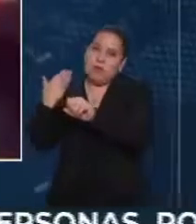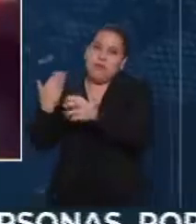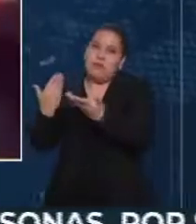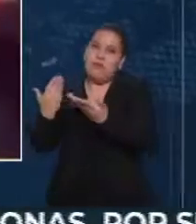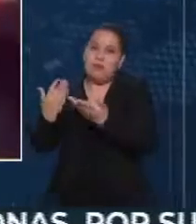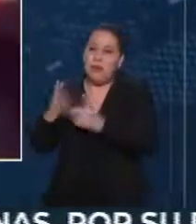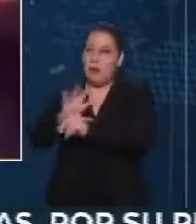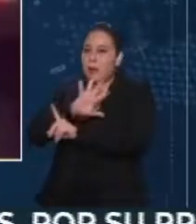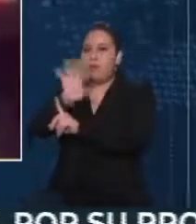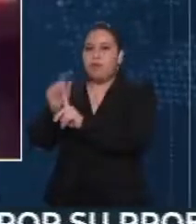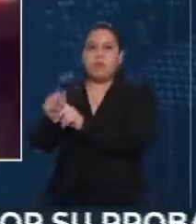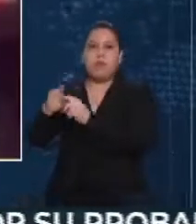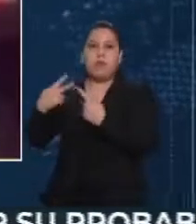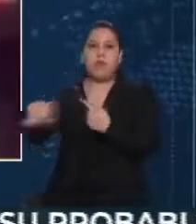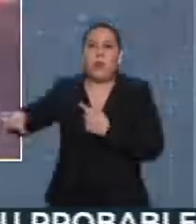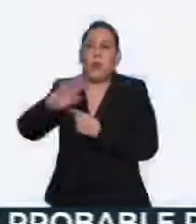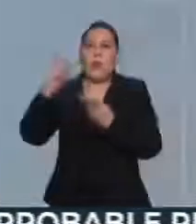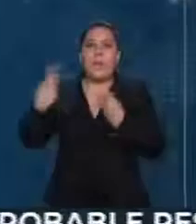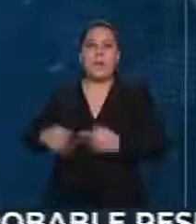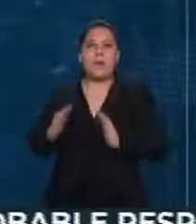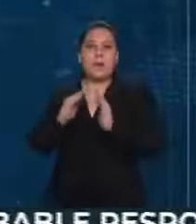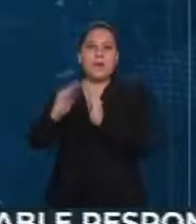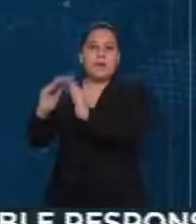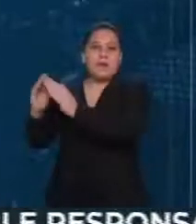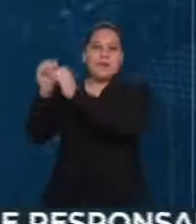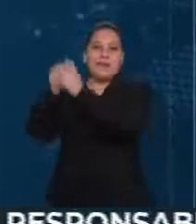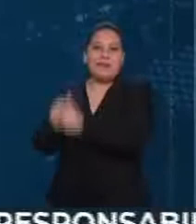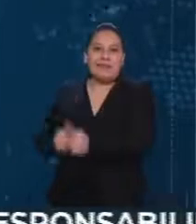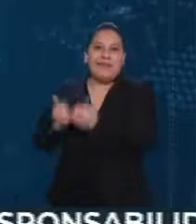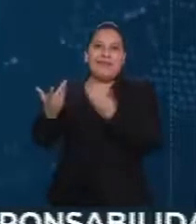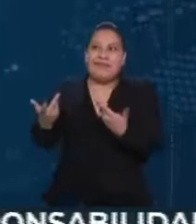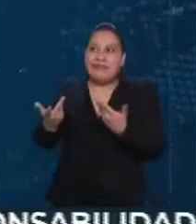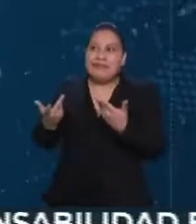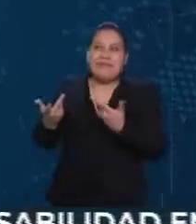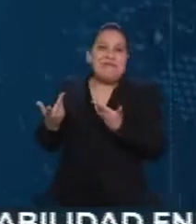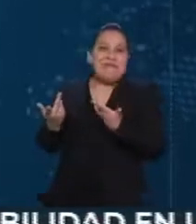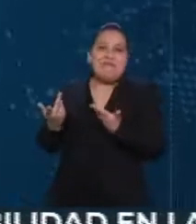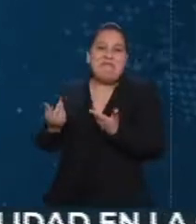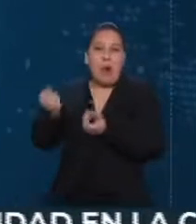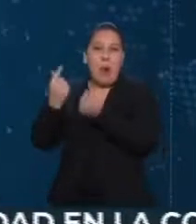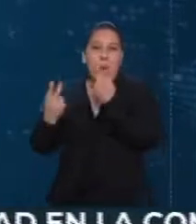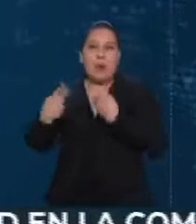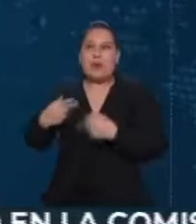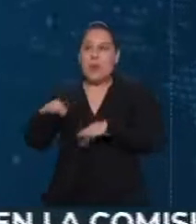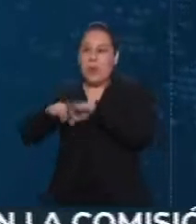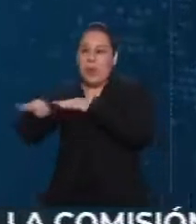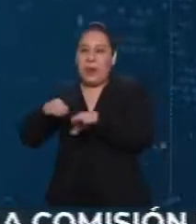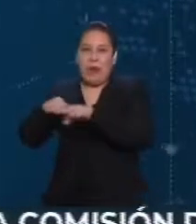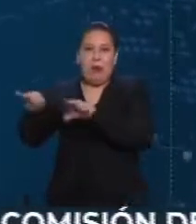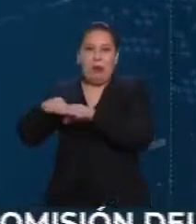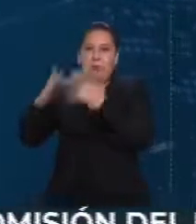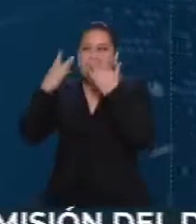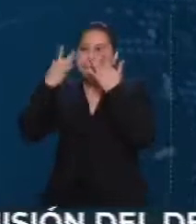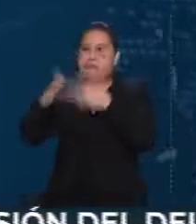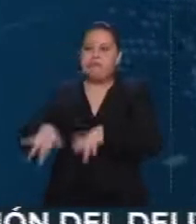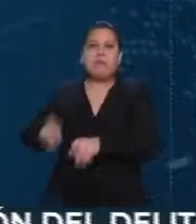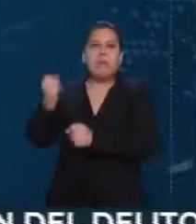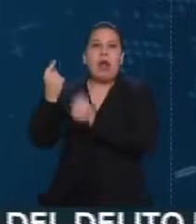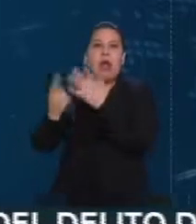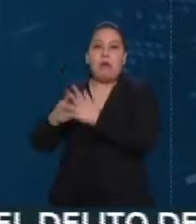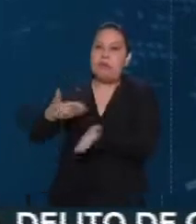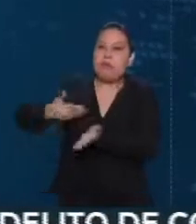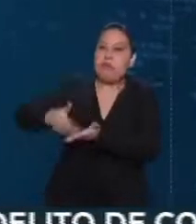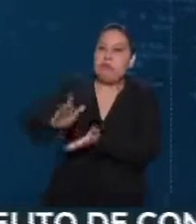historia, pues ya ni siquiera diría de los últimos 20 años, sino probablemente de los últimos 100 años. O sea, haber visto precios negativos es algo rarísimo,